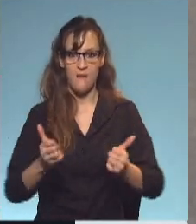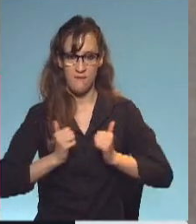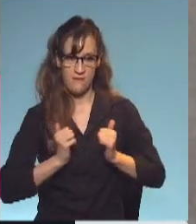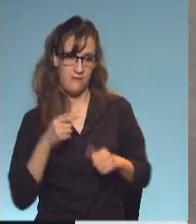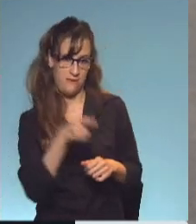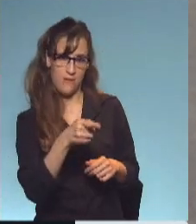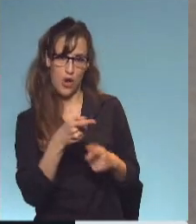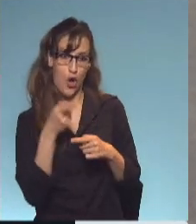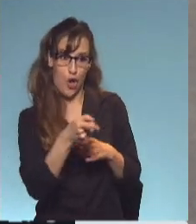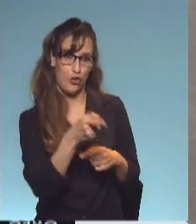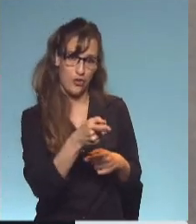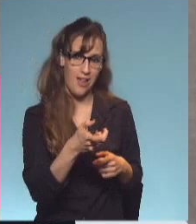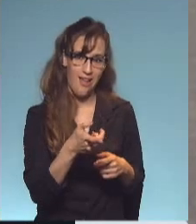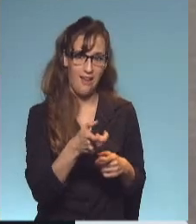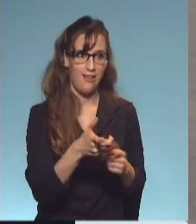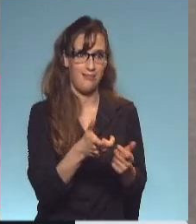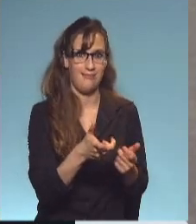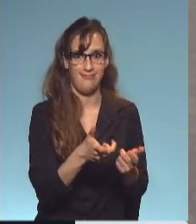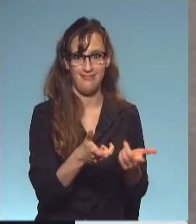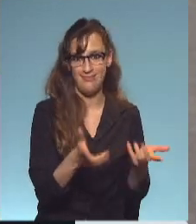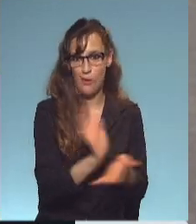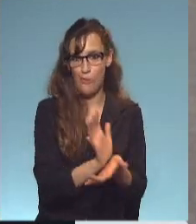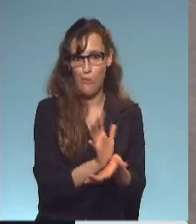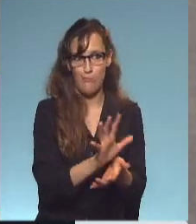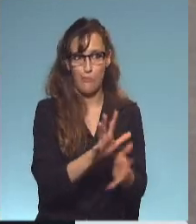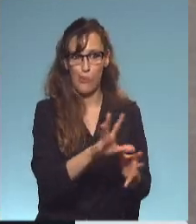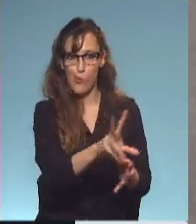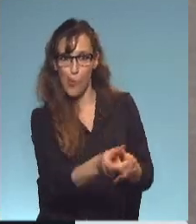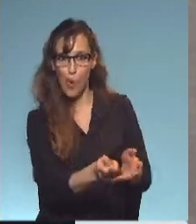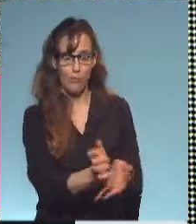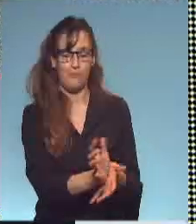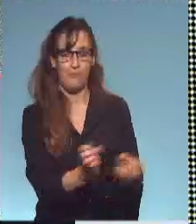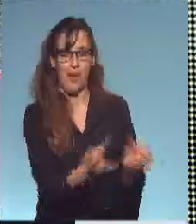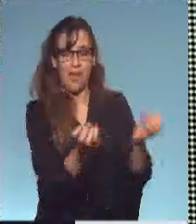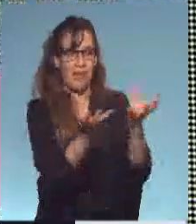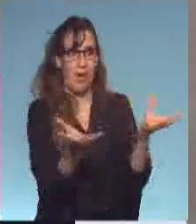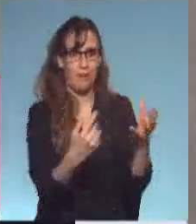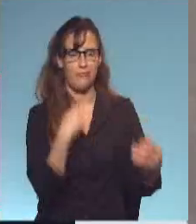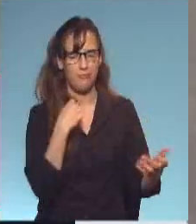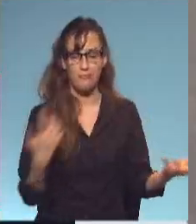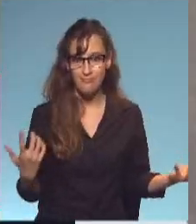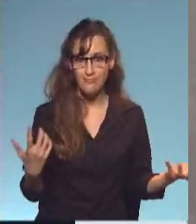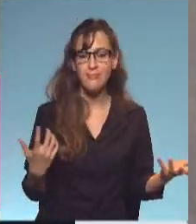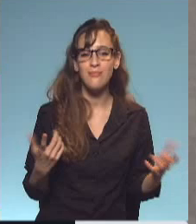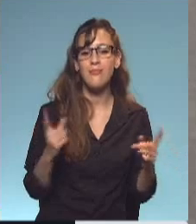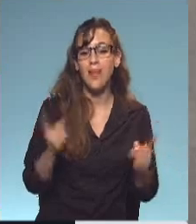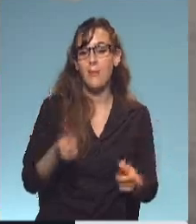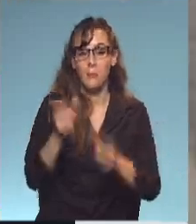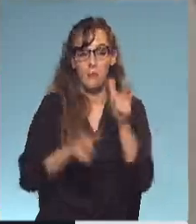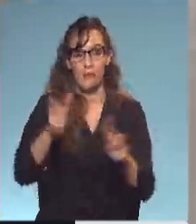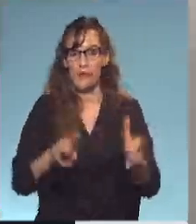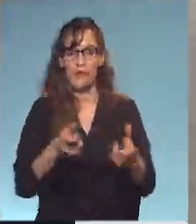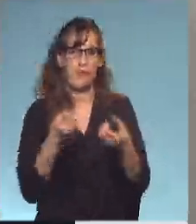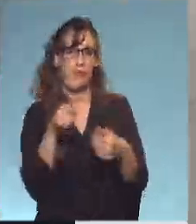Claro. Estás dejando sin laburo. Exactamente. Están con los carteles. Hay 50.000 magos, hay ilusionistas también. Hay mentalistas que están